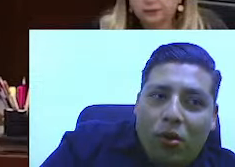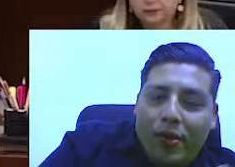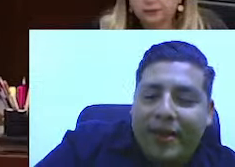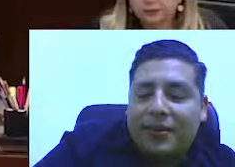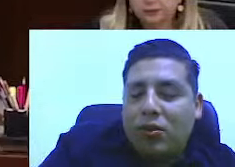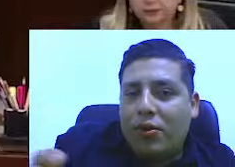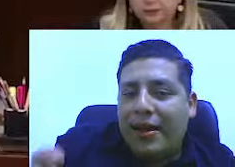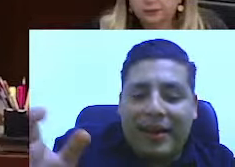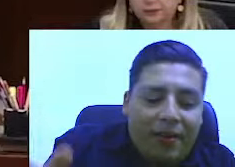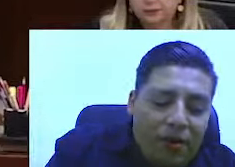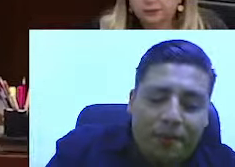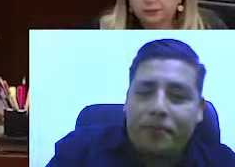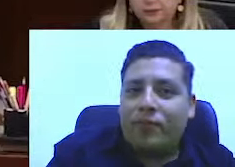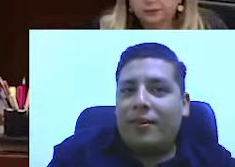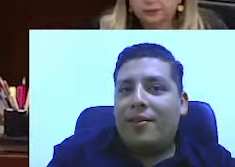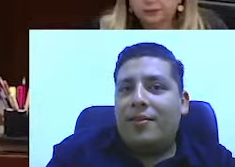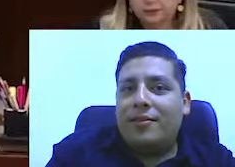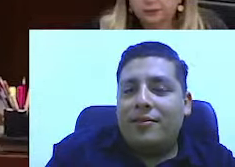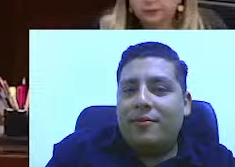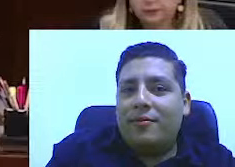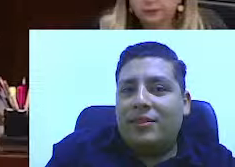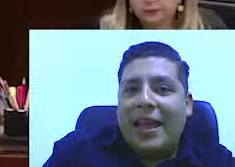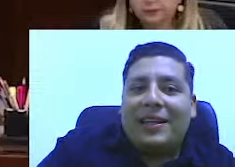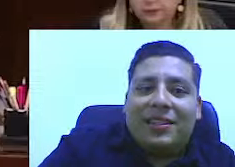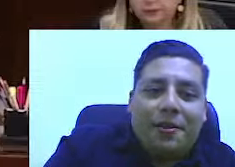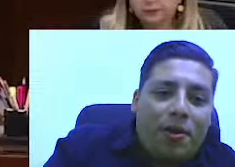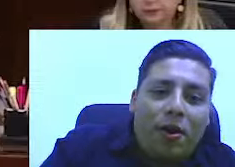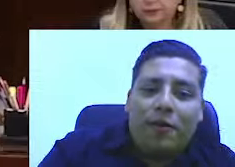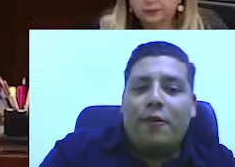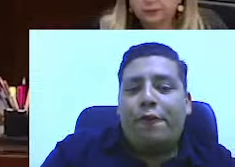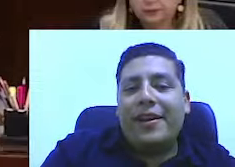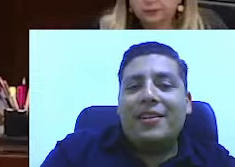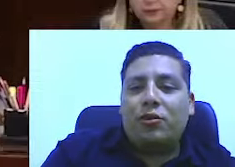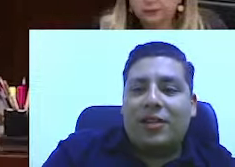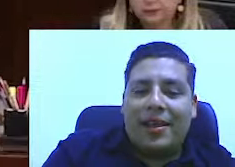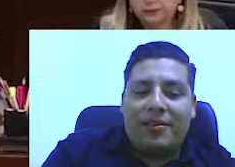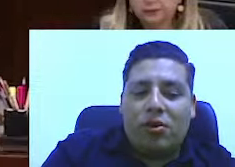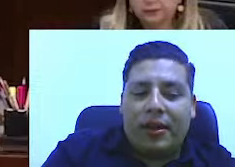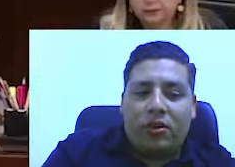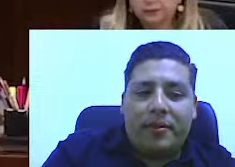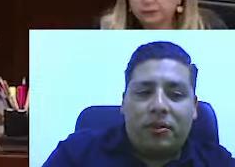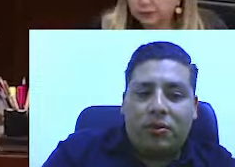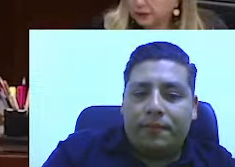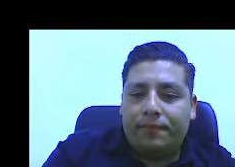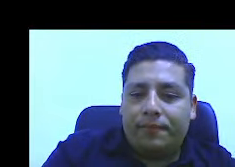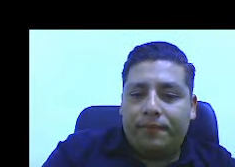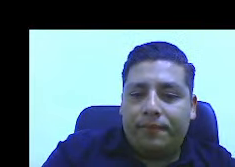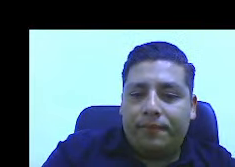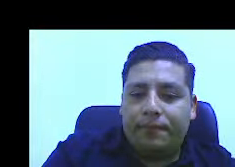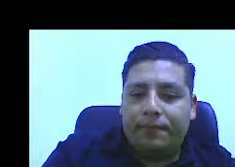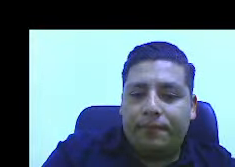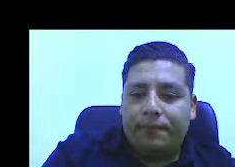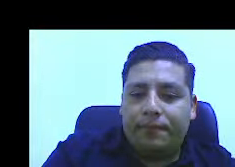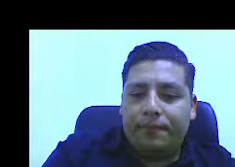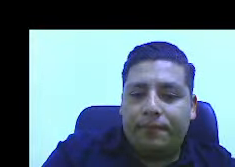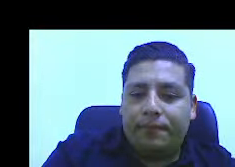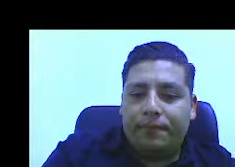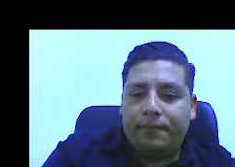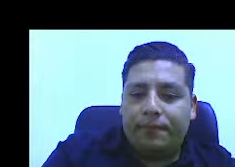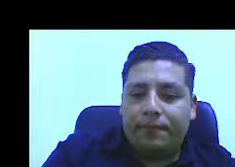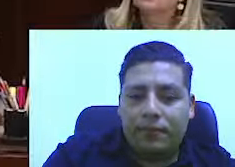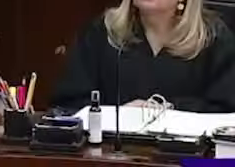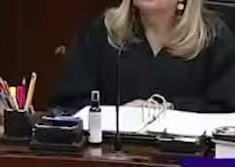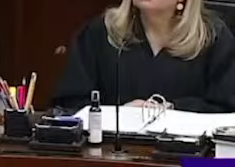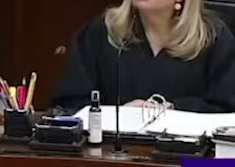prácticamente lo declaró, se exhibió. Fíjense ustedes lo que comentó. ¿La propuesta del ministro González